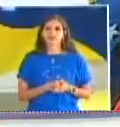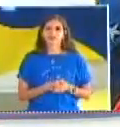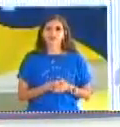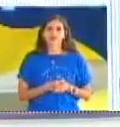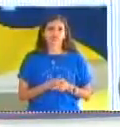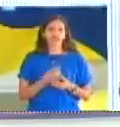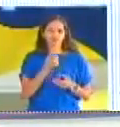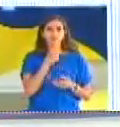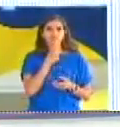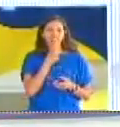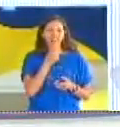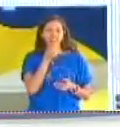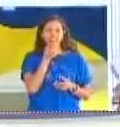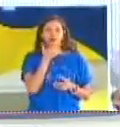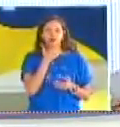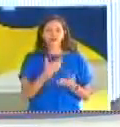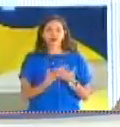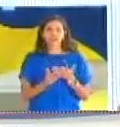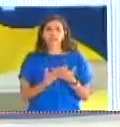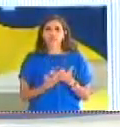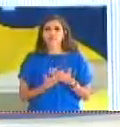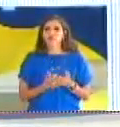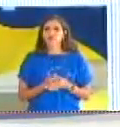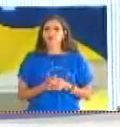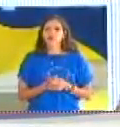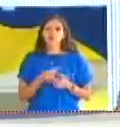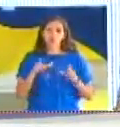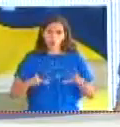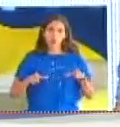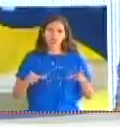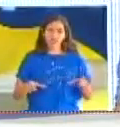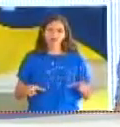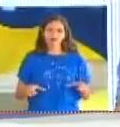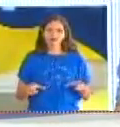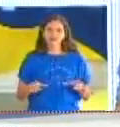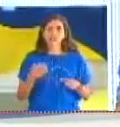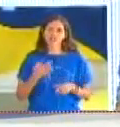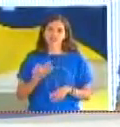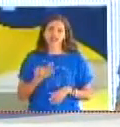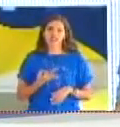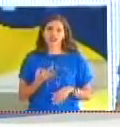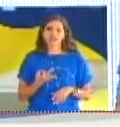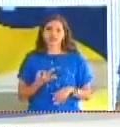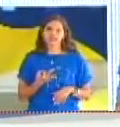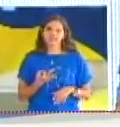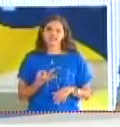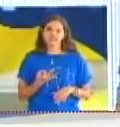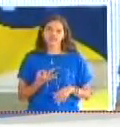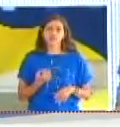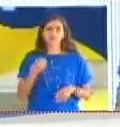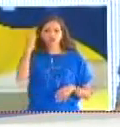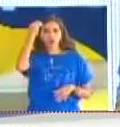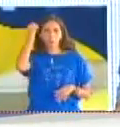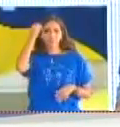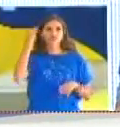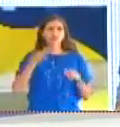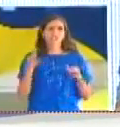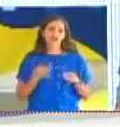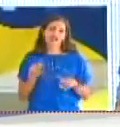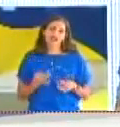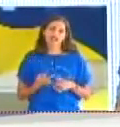esa propuesta! Muchísimas gracias. Mira, de verdad, Ludy, de verdad. Yo creo de